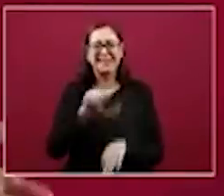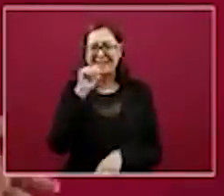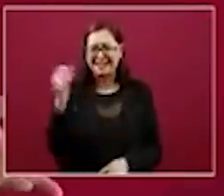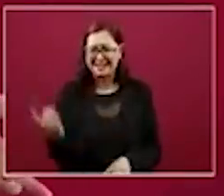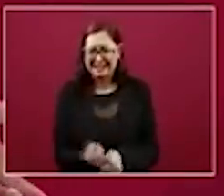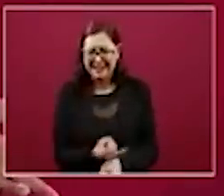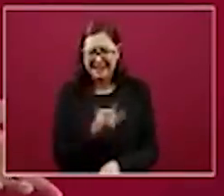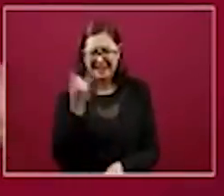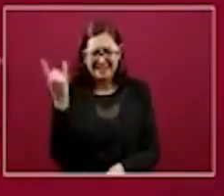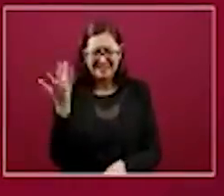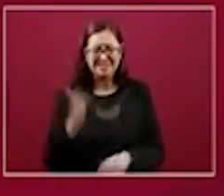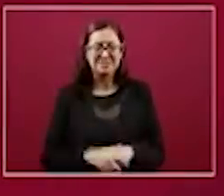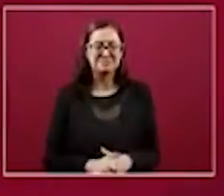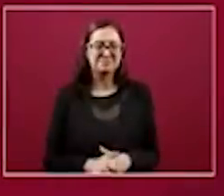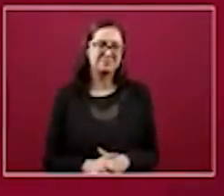que